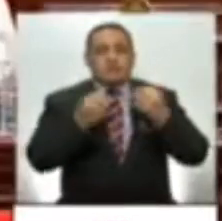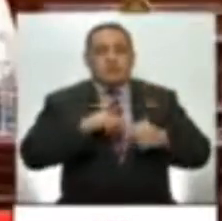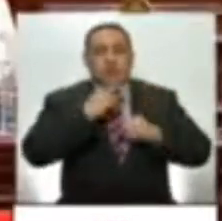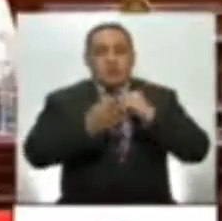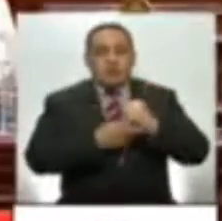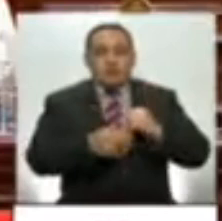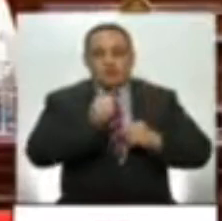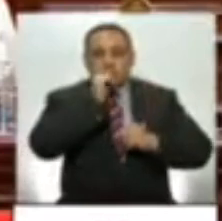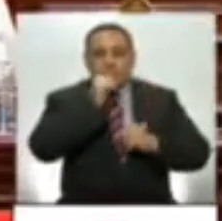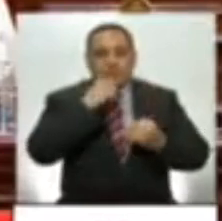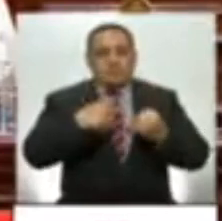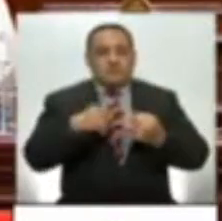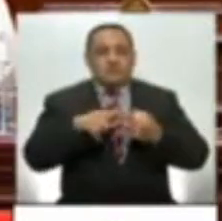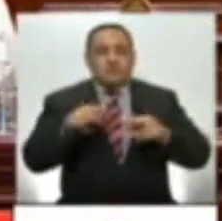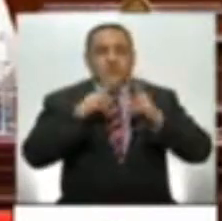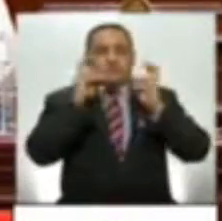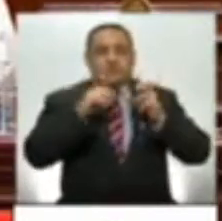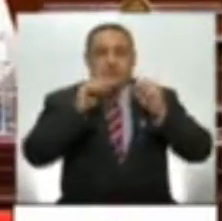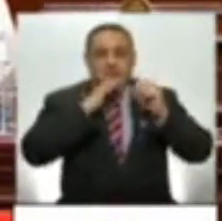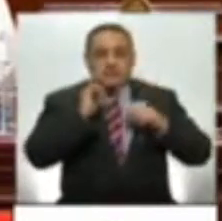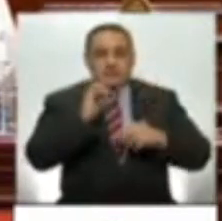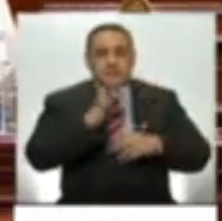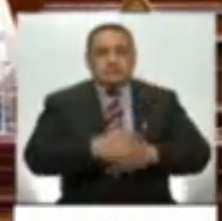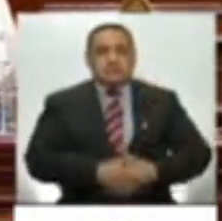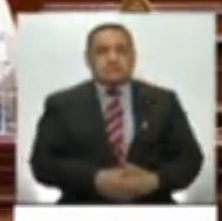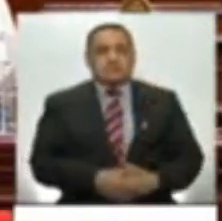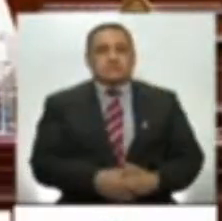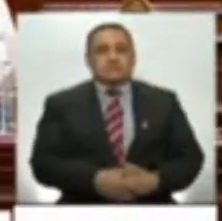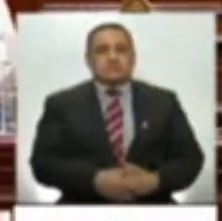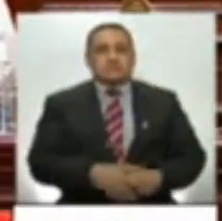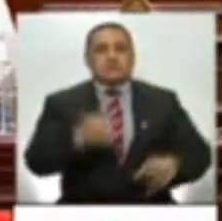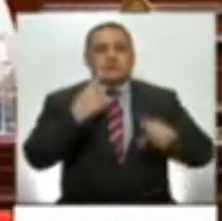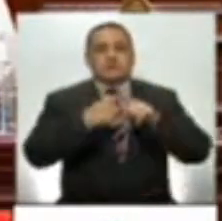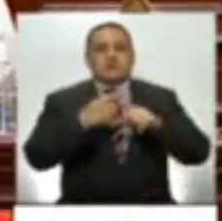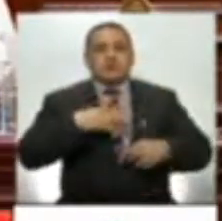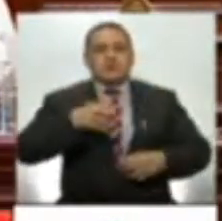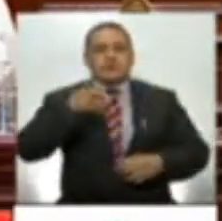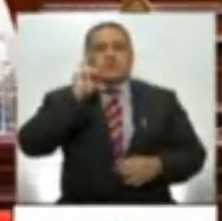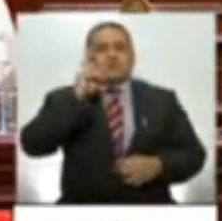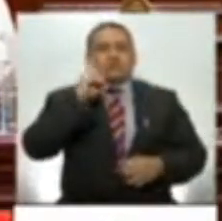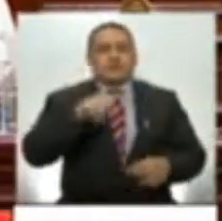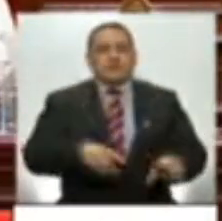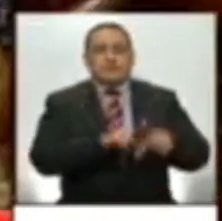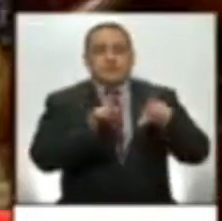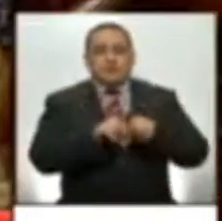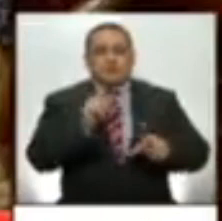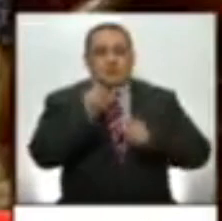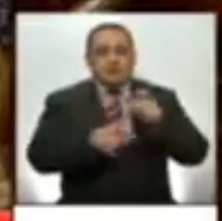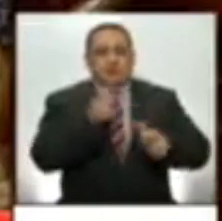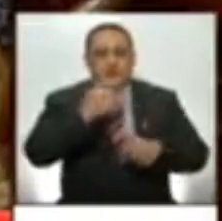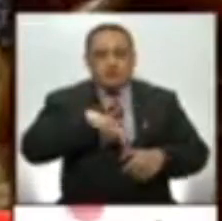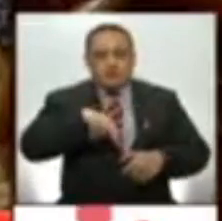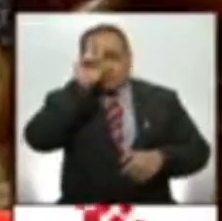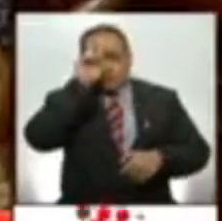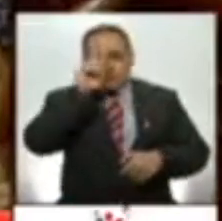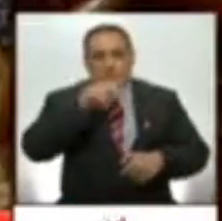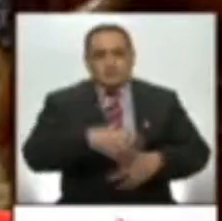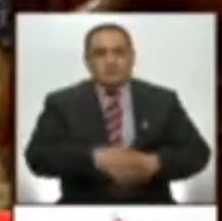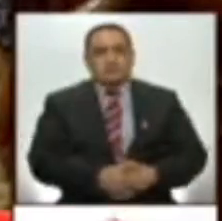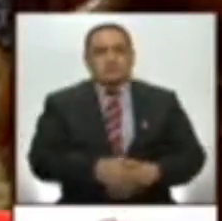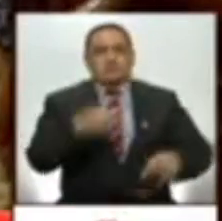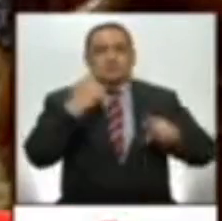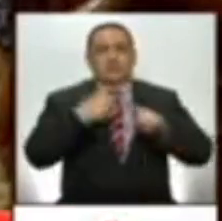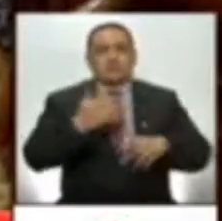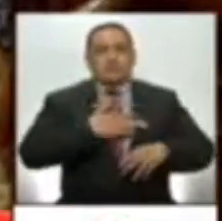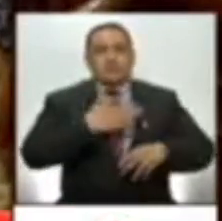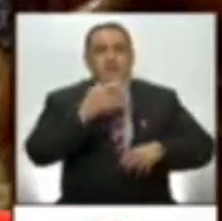guardar secreto en los asuntos así calificados? Por el magisterio y pueblo peruano, por